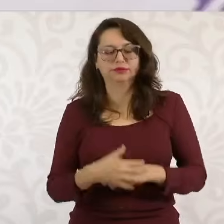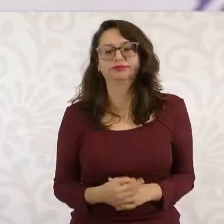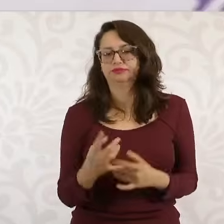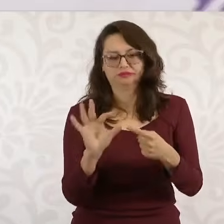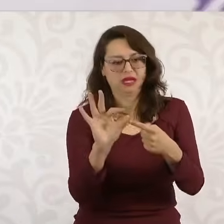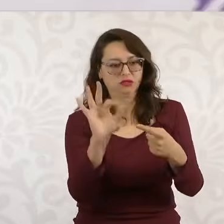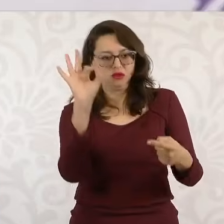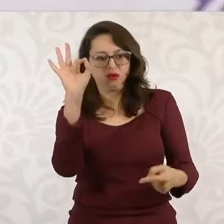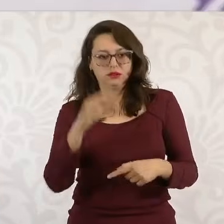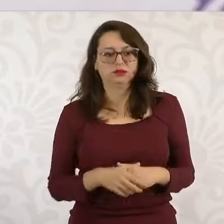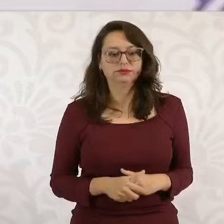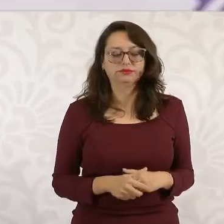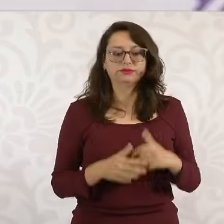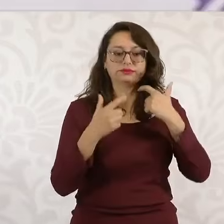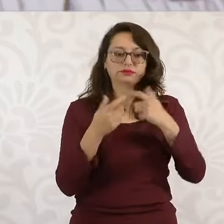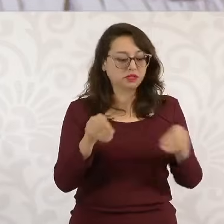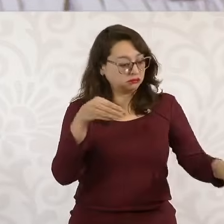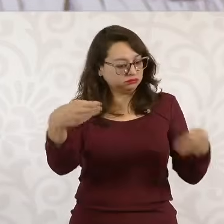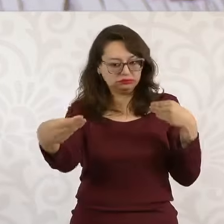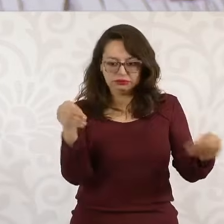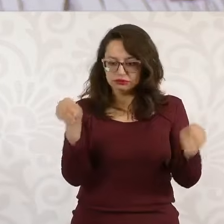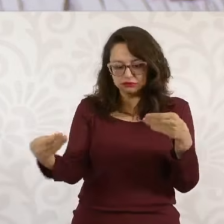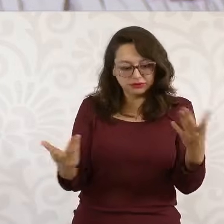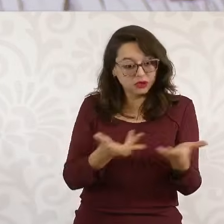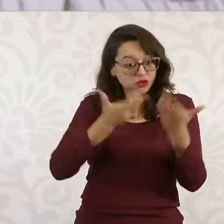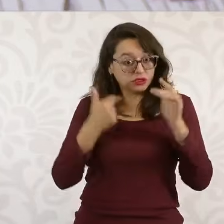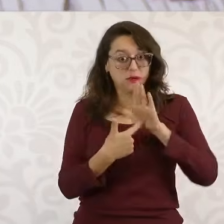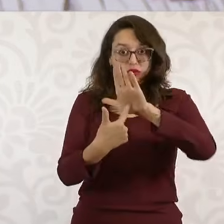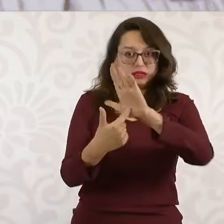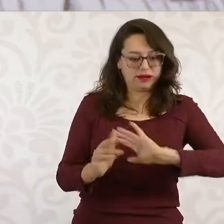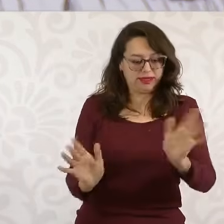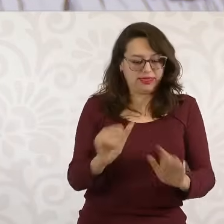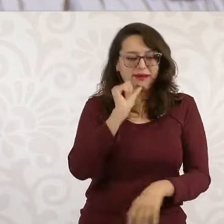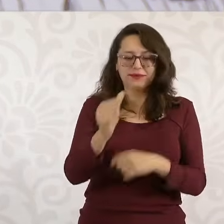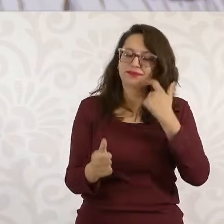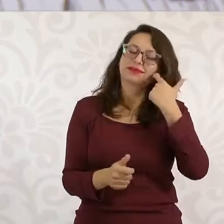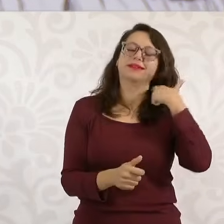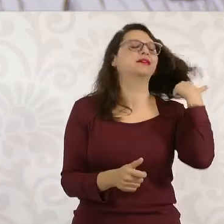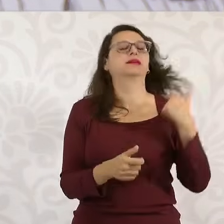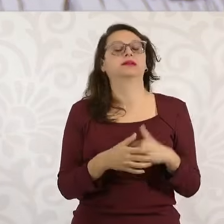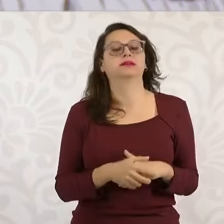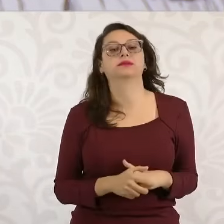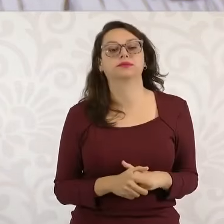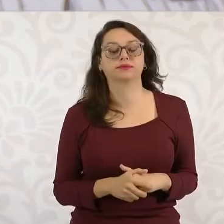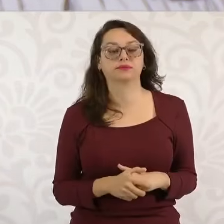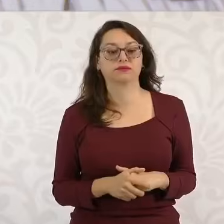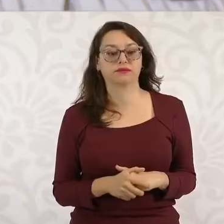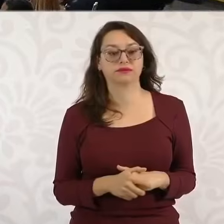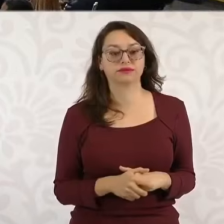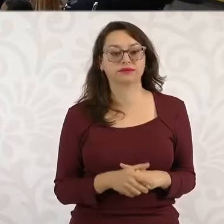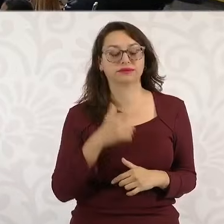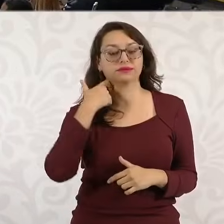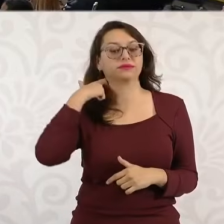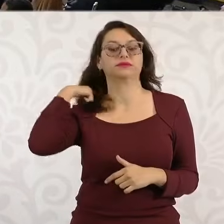aquí vienen notas de Rosa Isela, no sé qué diga, entonces mejor no pongo esto. Pero bueno, viene tu